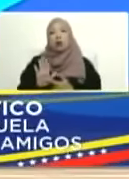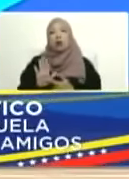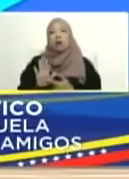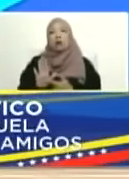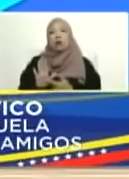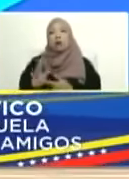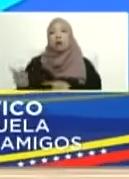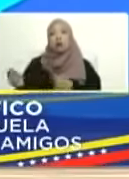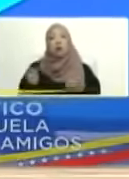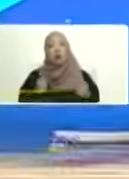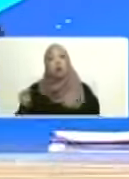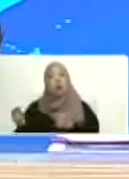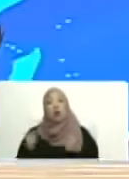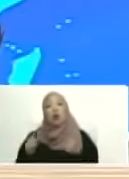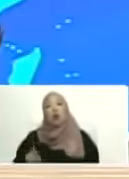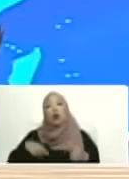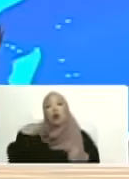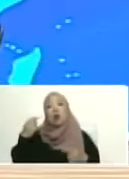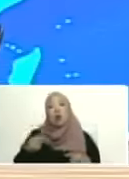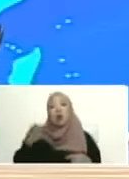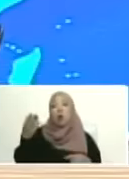lo que se determinó después y llamó